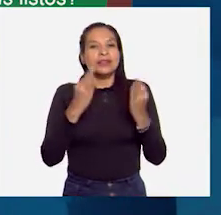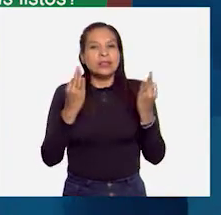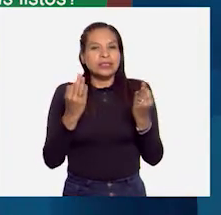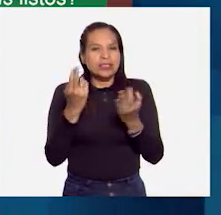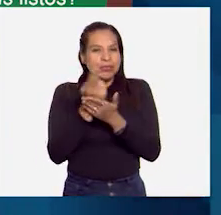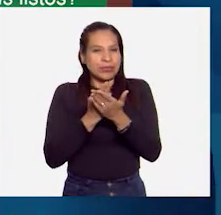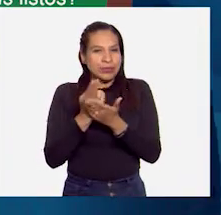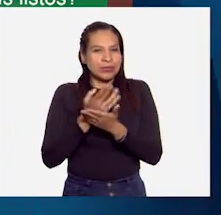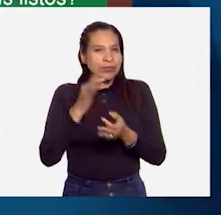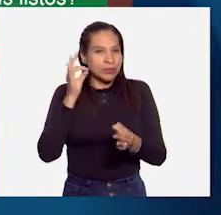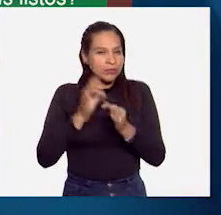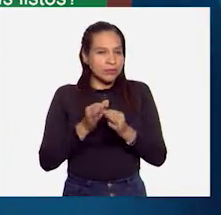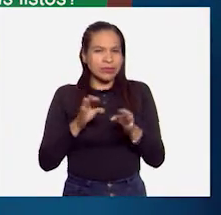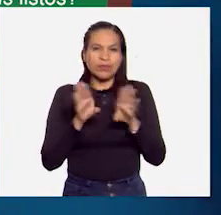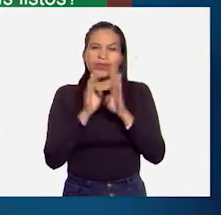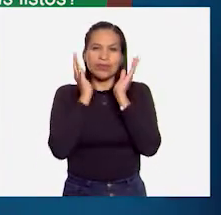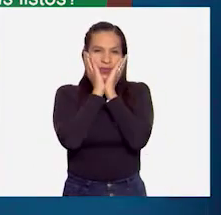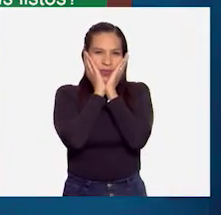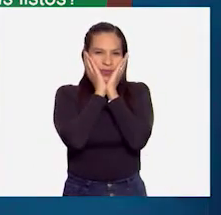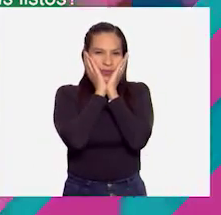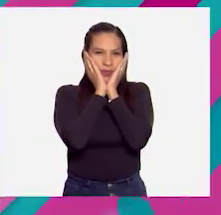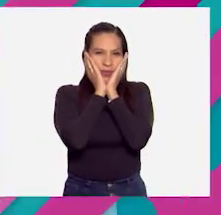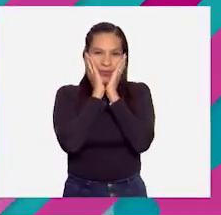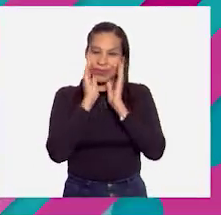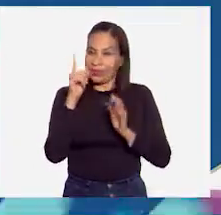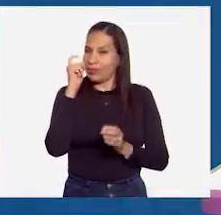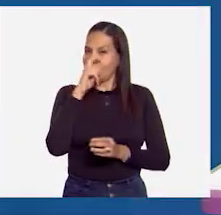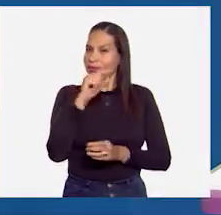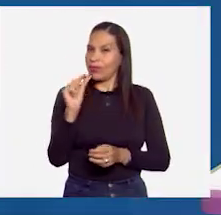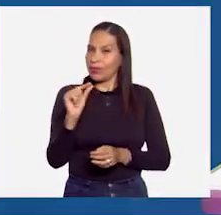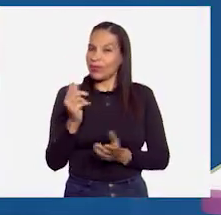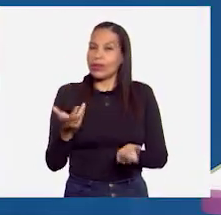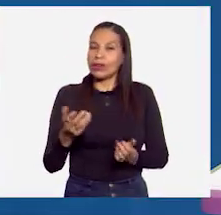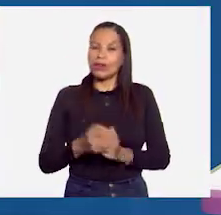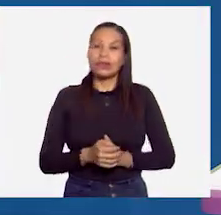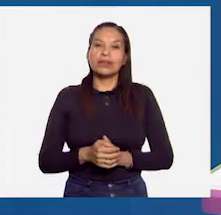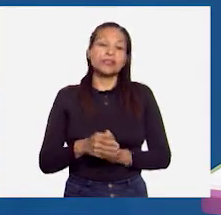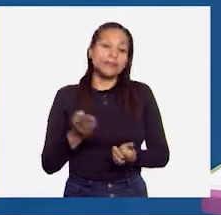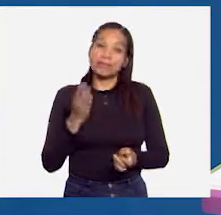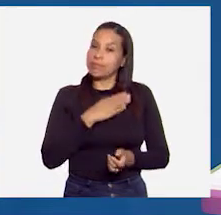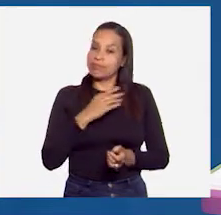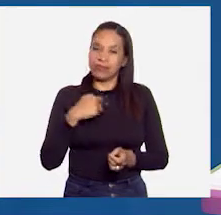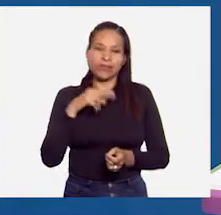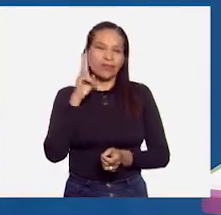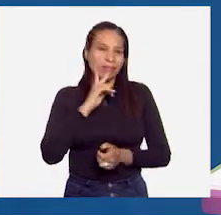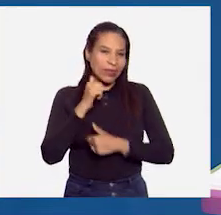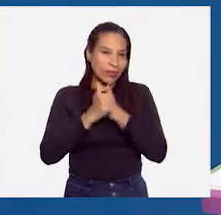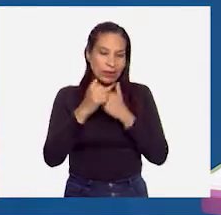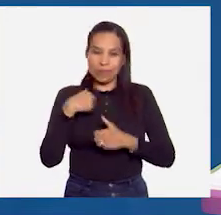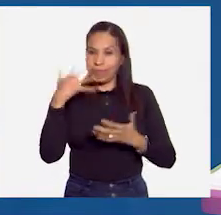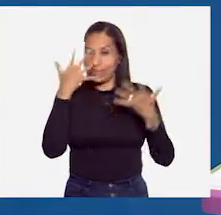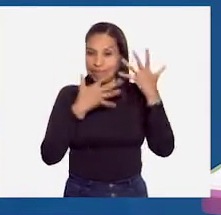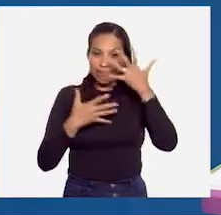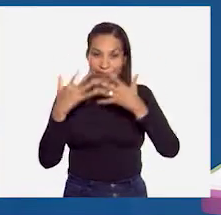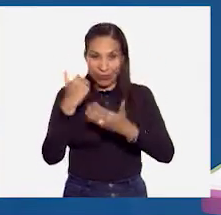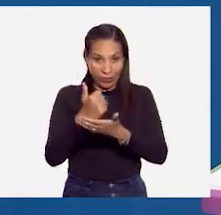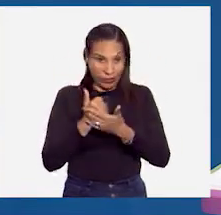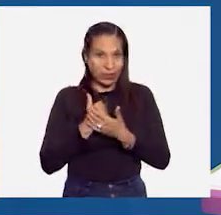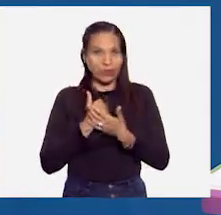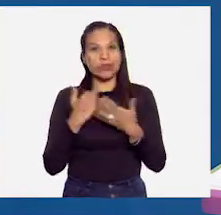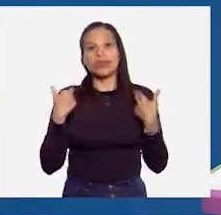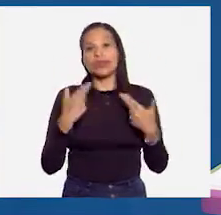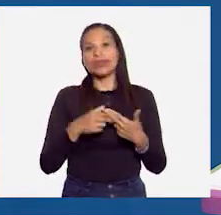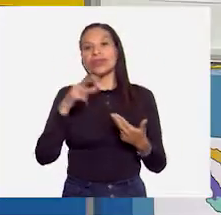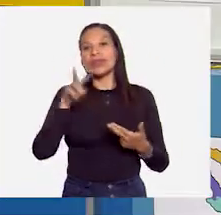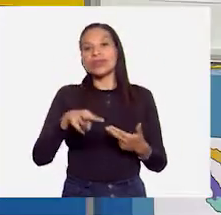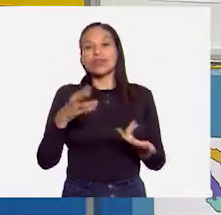listos? ¿Cómo? Está medio difícil. Bueno, lo voy a intentar, pero si me atoro, me ayudas, ¿verdad,